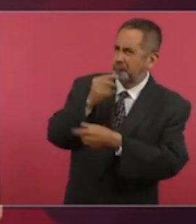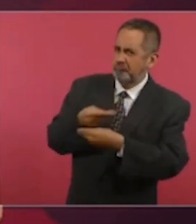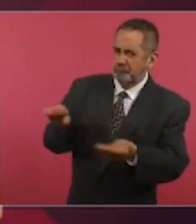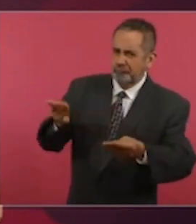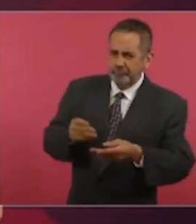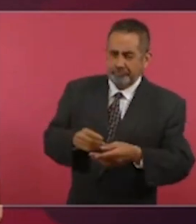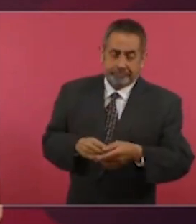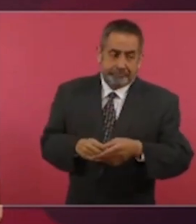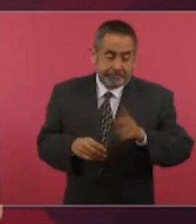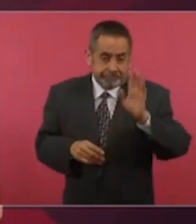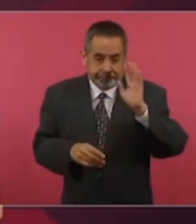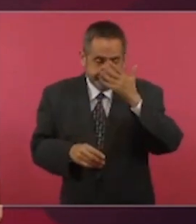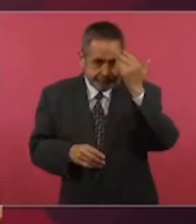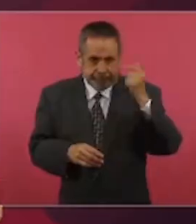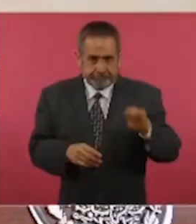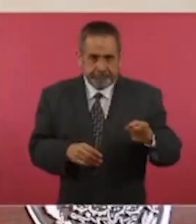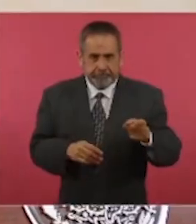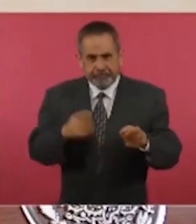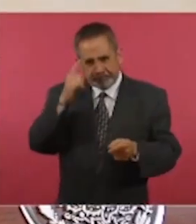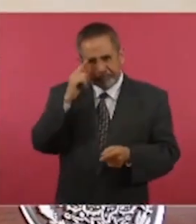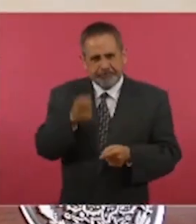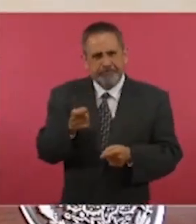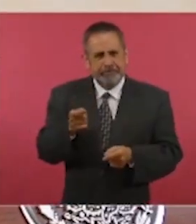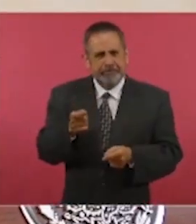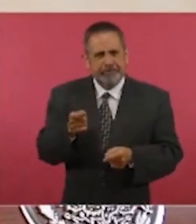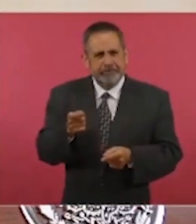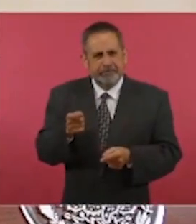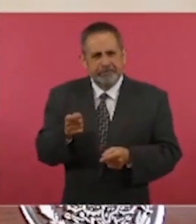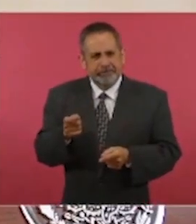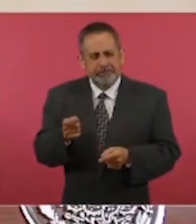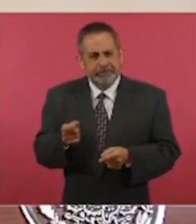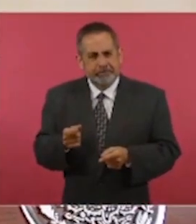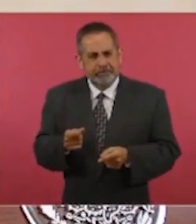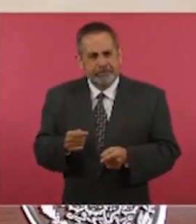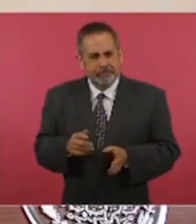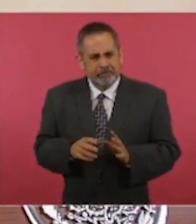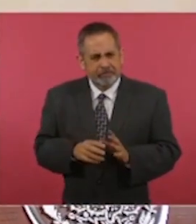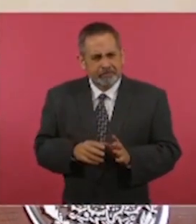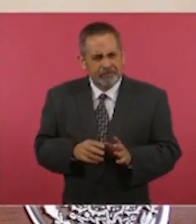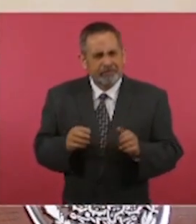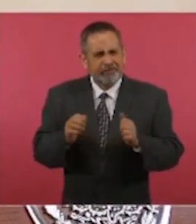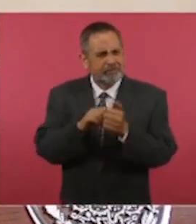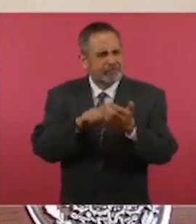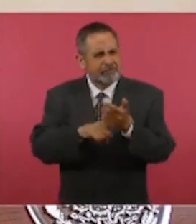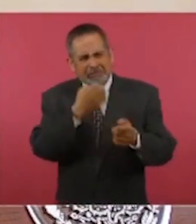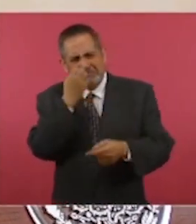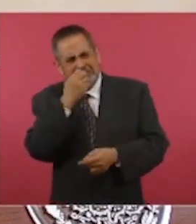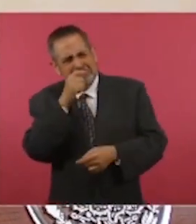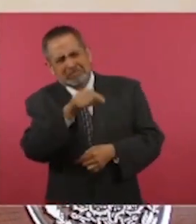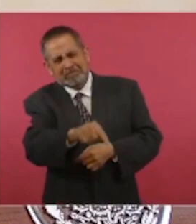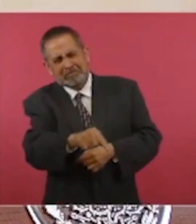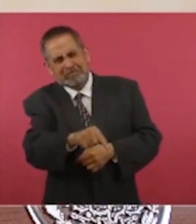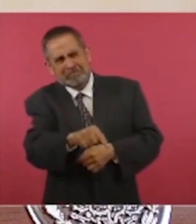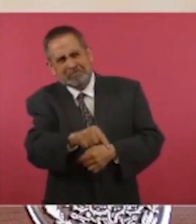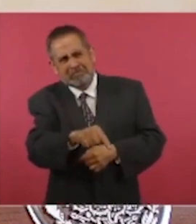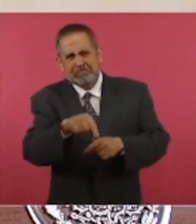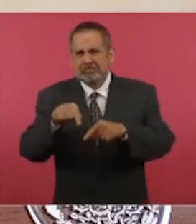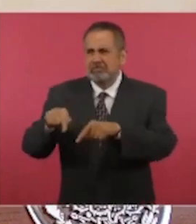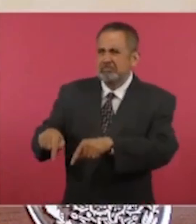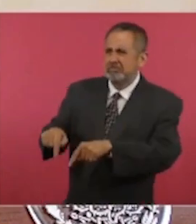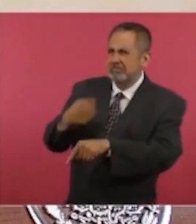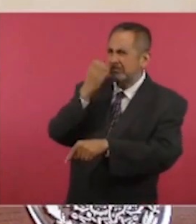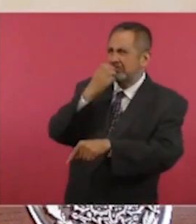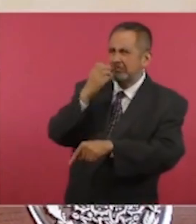para no distribuirlos o para que… Bueno, pero yo creo que tiene que ver con la escuela. Entonces, como no va a